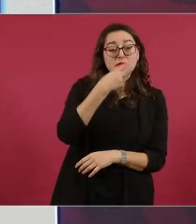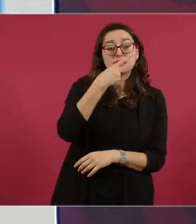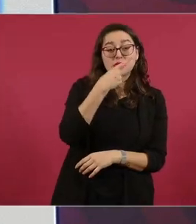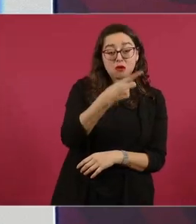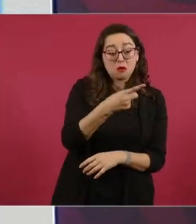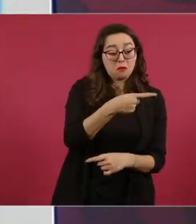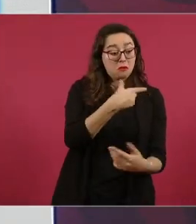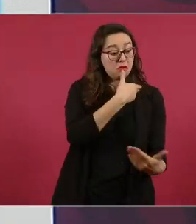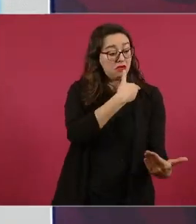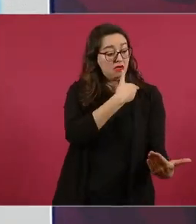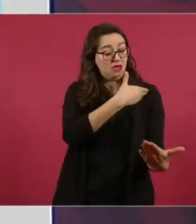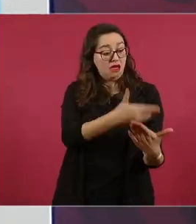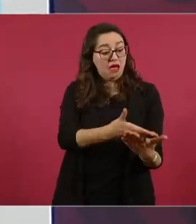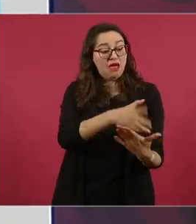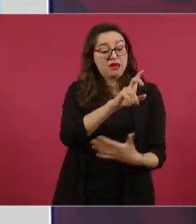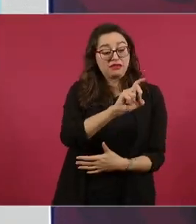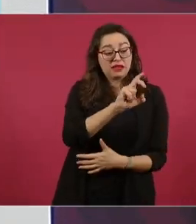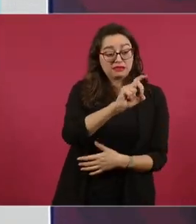aprobado